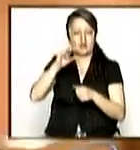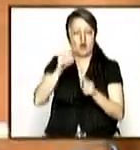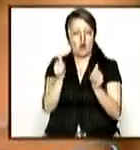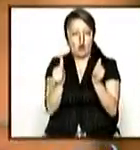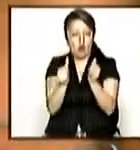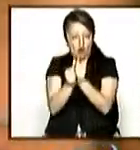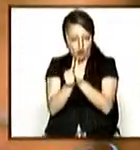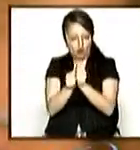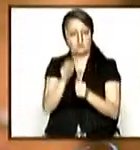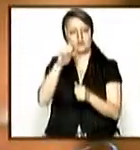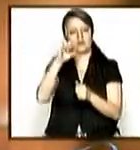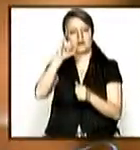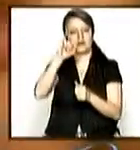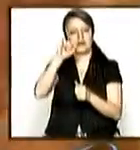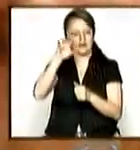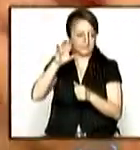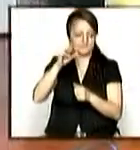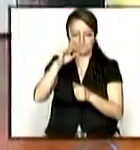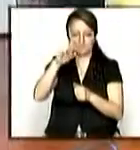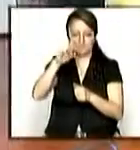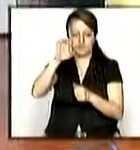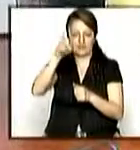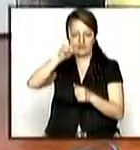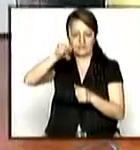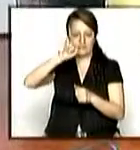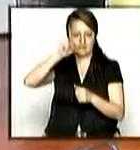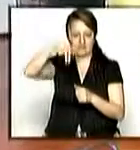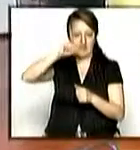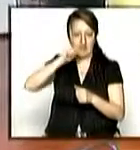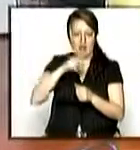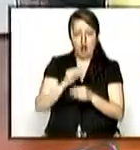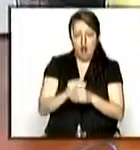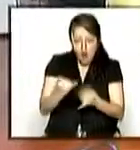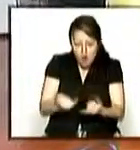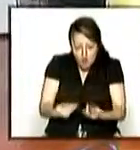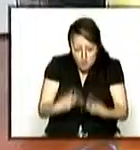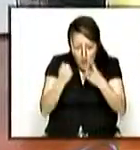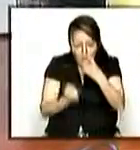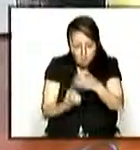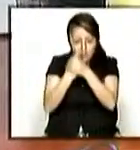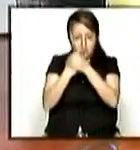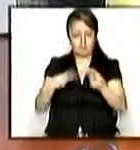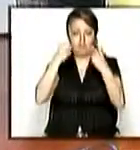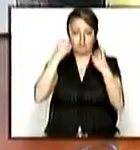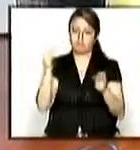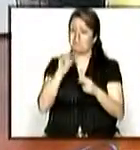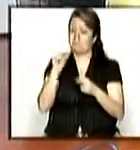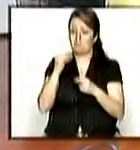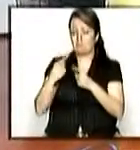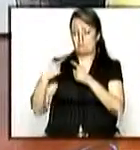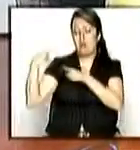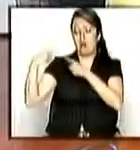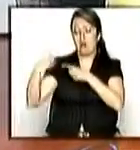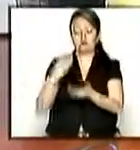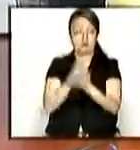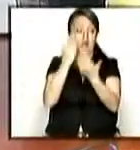no es nuevo, esto lleva ya varios años en el mercado. Ojalá lo pudiéramos ver, exacto, hiciéramos el